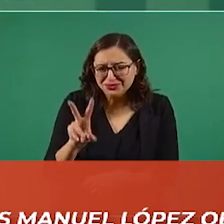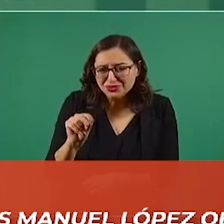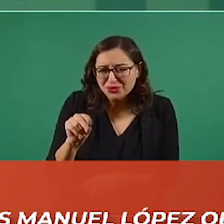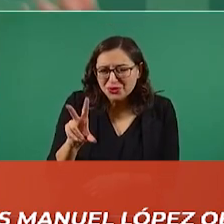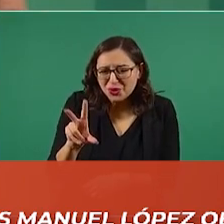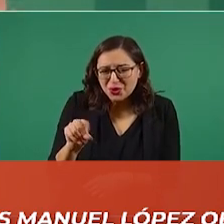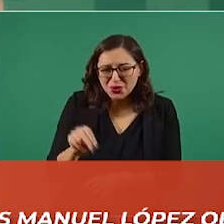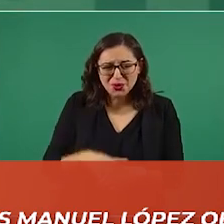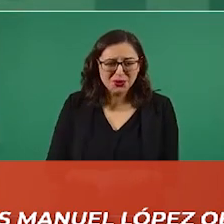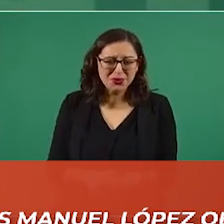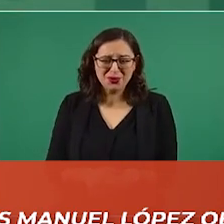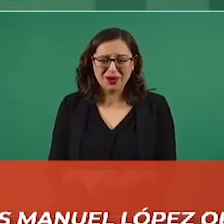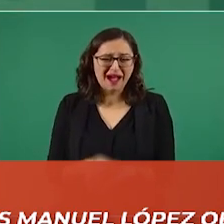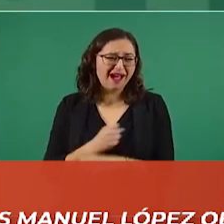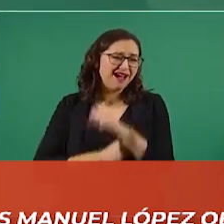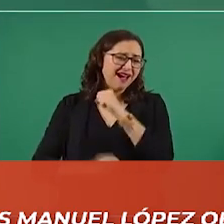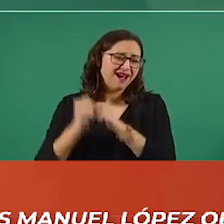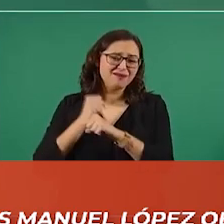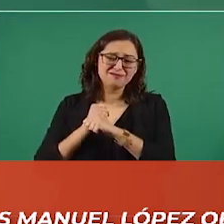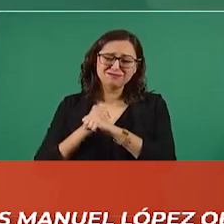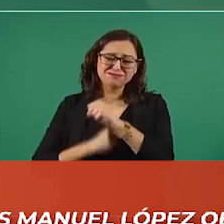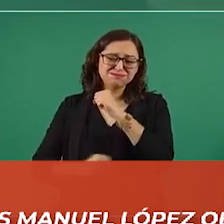esto viene de lejos.